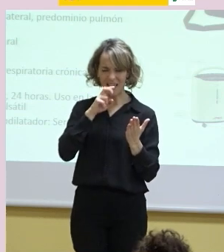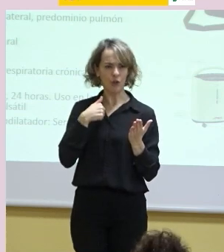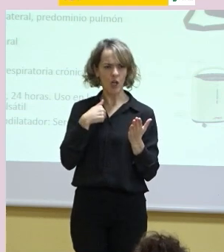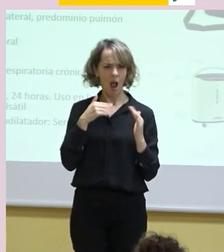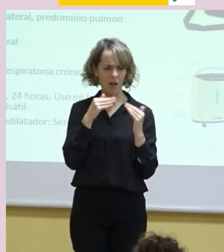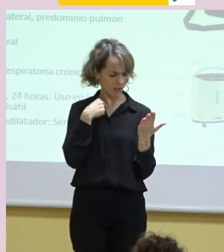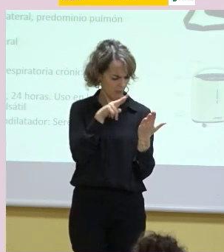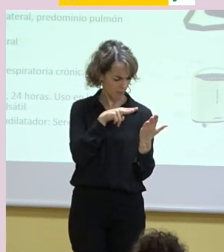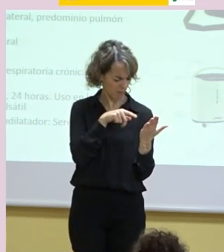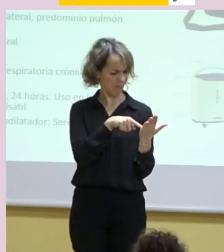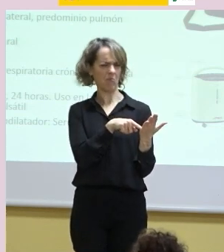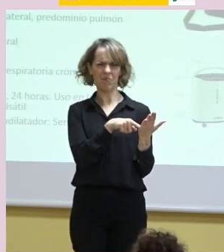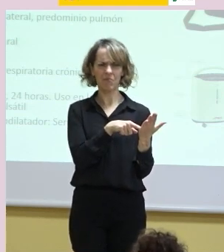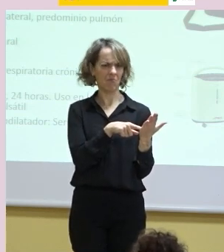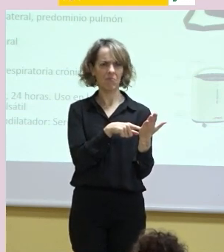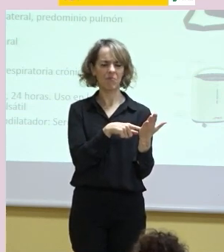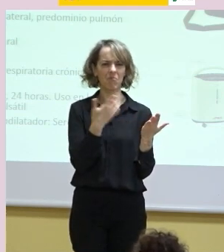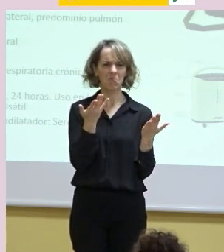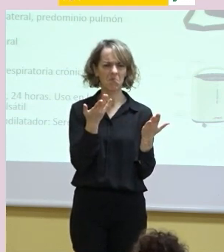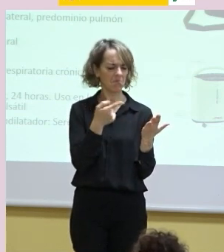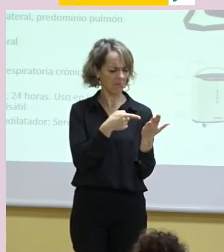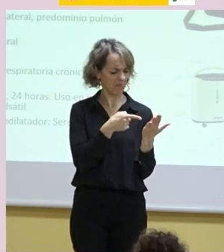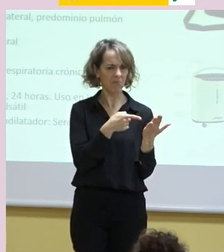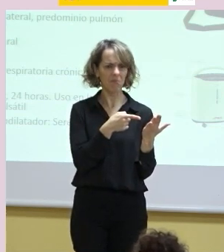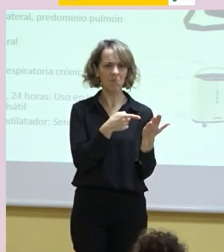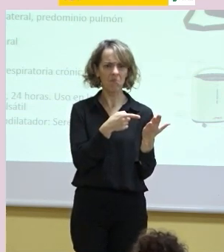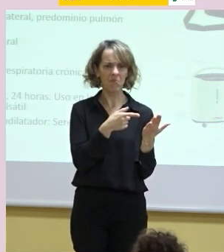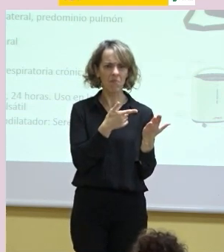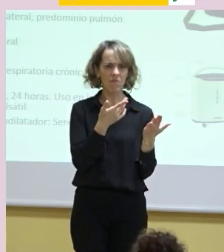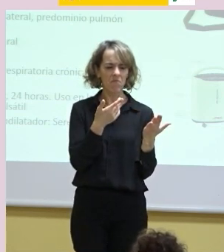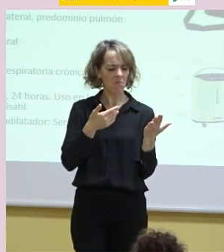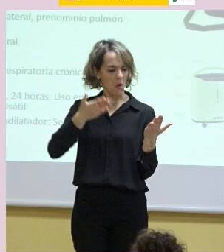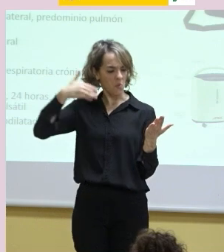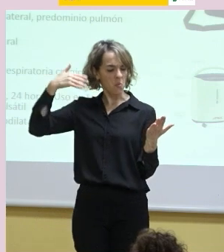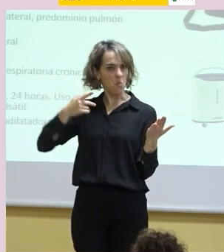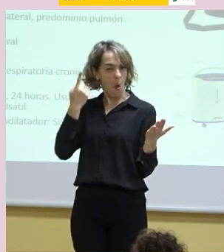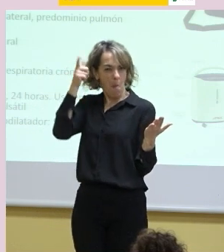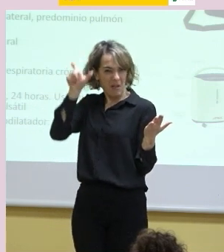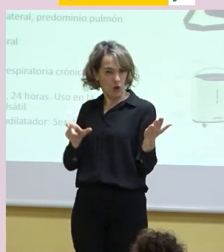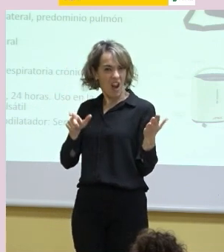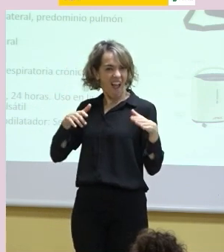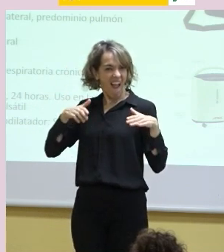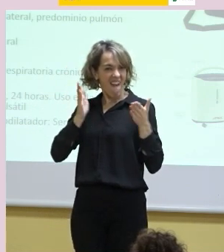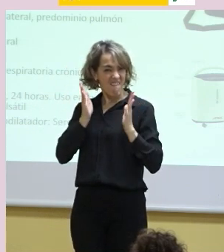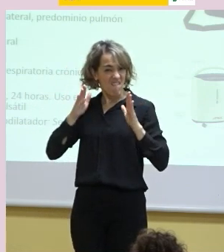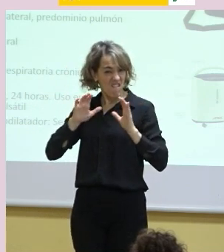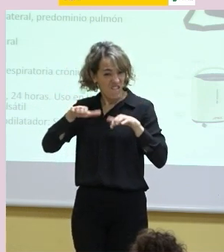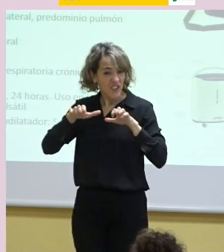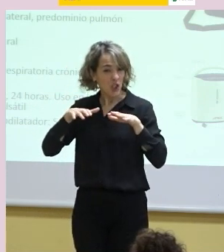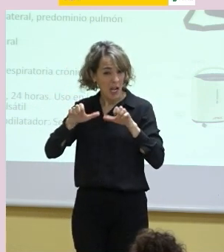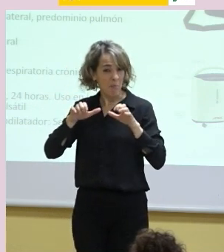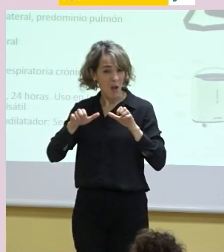eso y dijo, jolín, pues es que en realidad sí que pasó un fisioterapeuta durante el ingreso